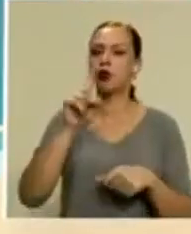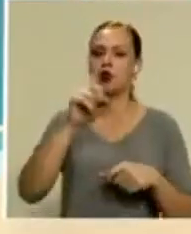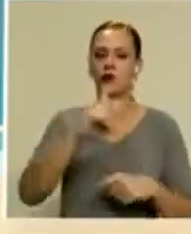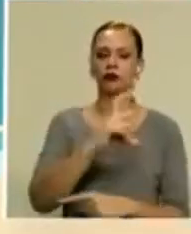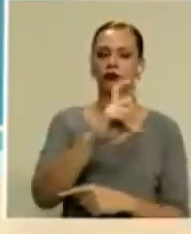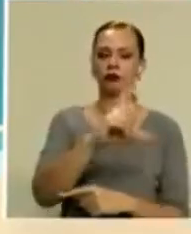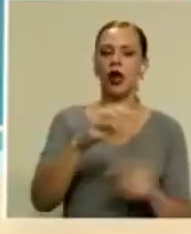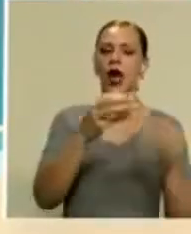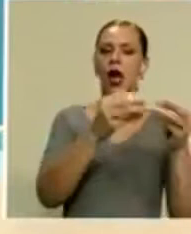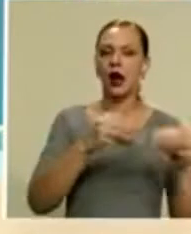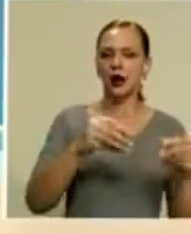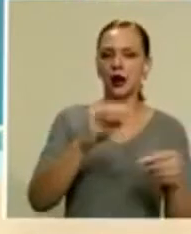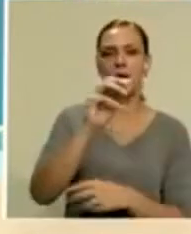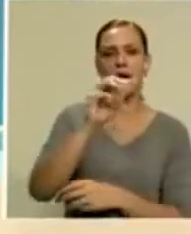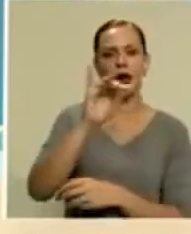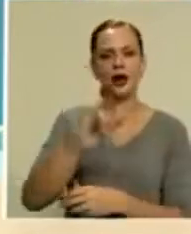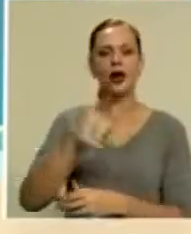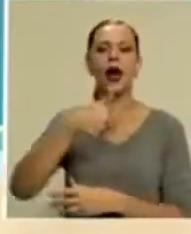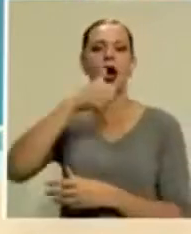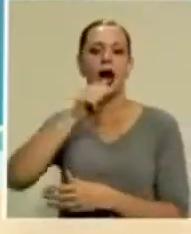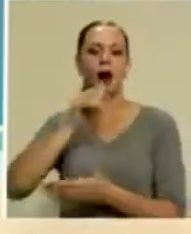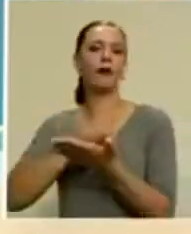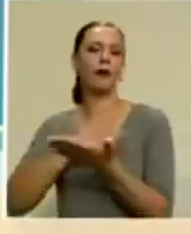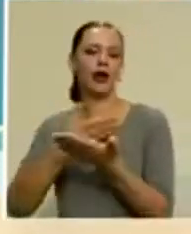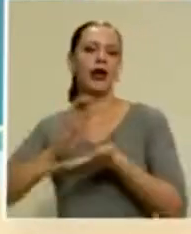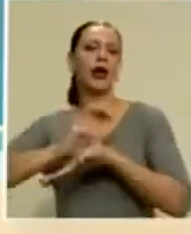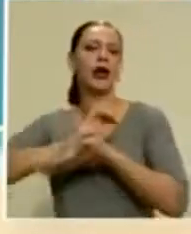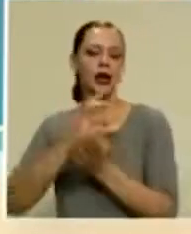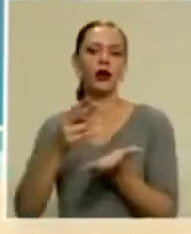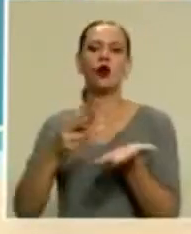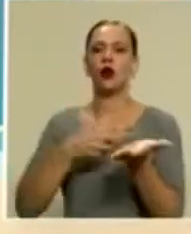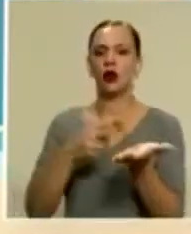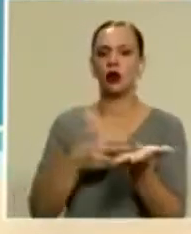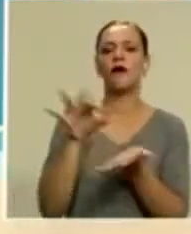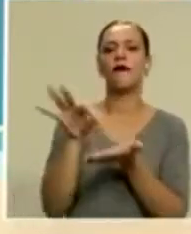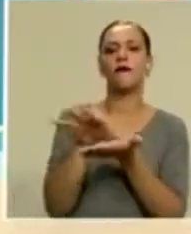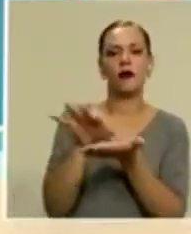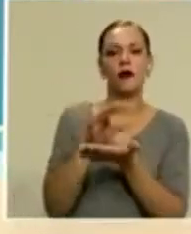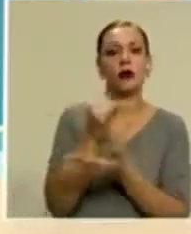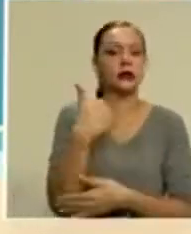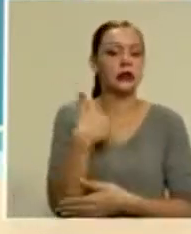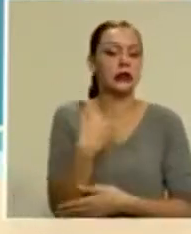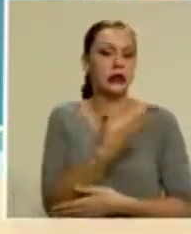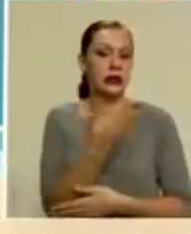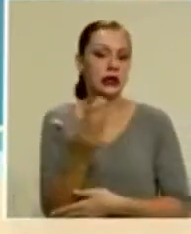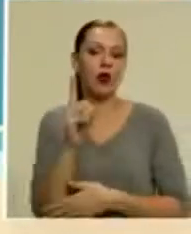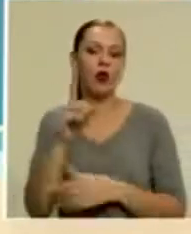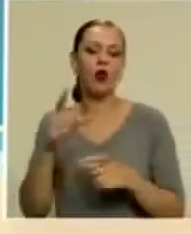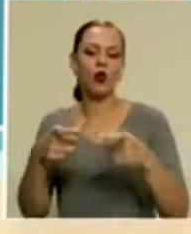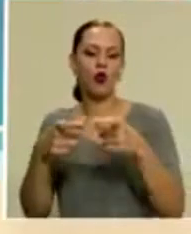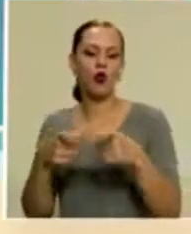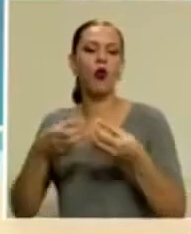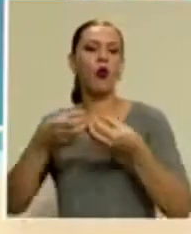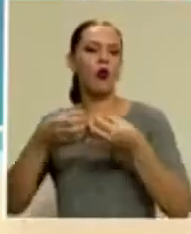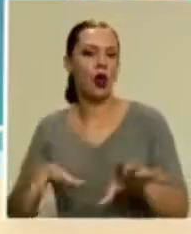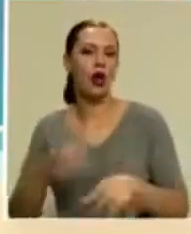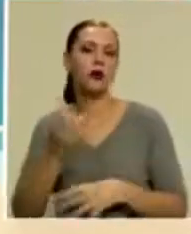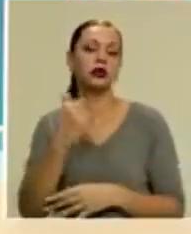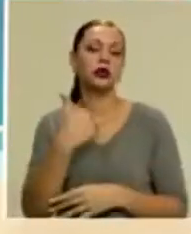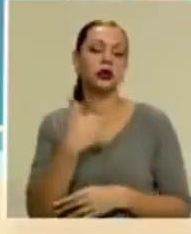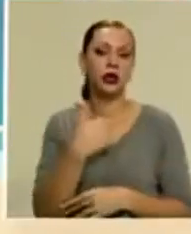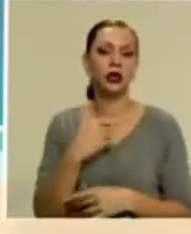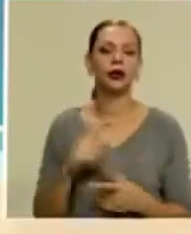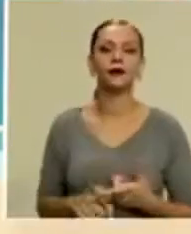taza de harina de maíz, agua, mantequilla, queso, natilla, frijolitos si tienen por ahí, una tortita de huevo si tienen por